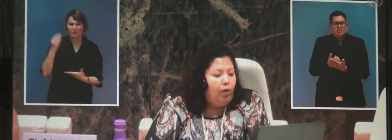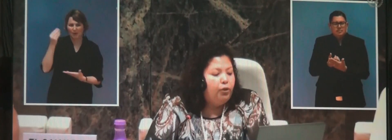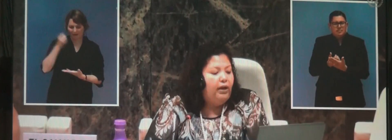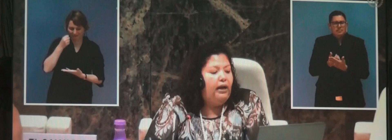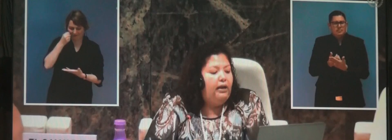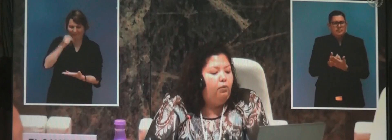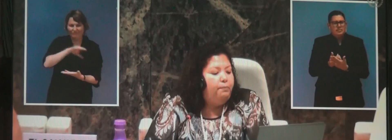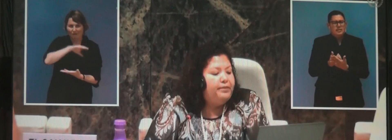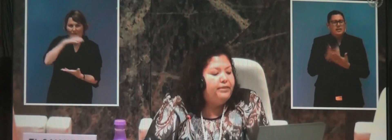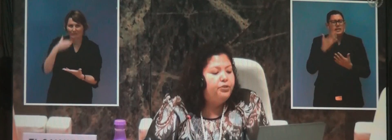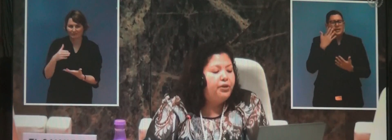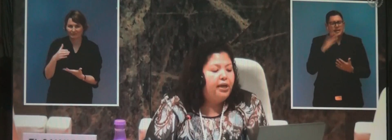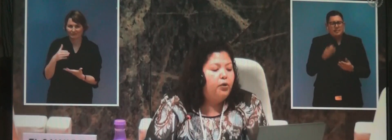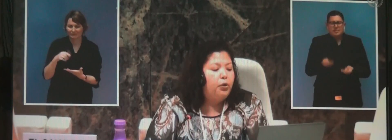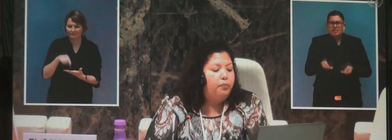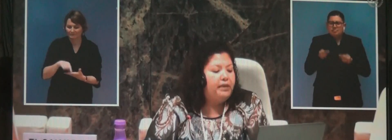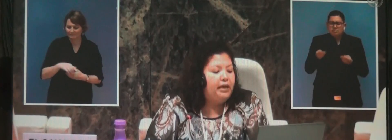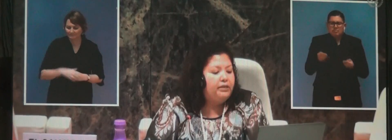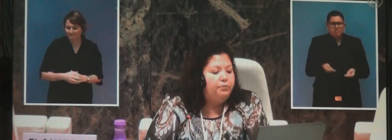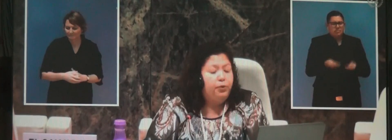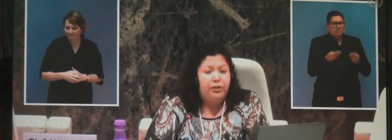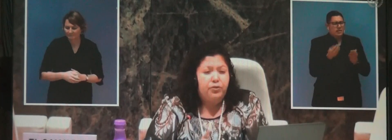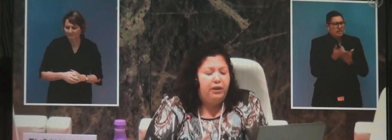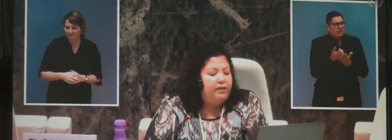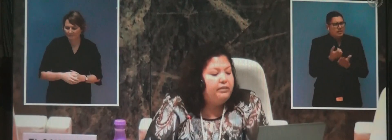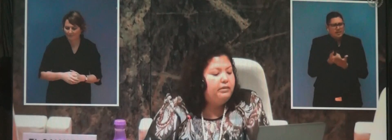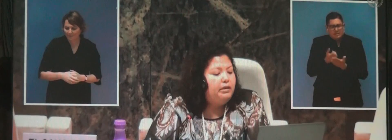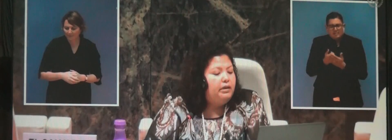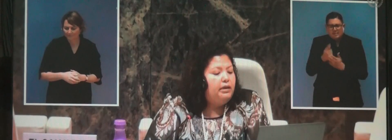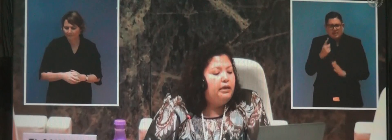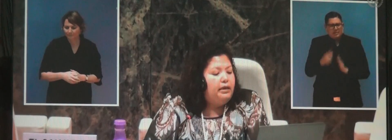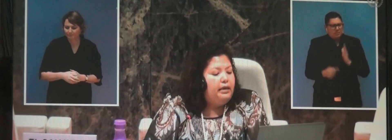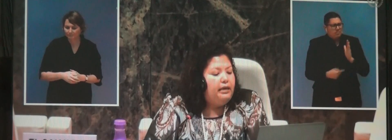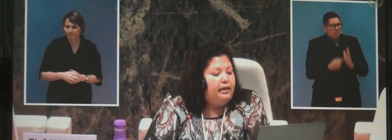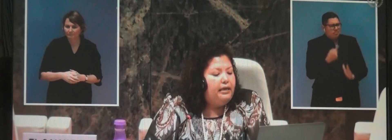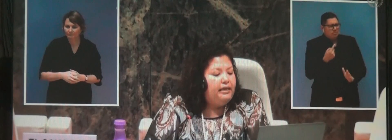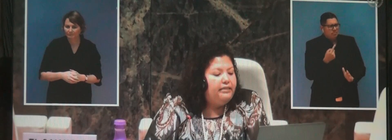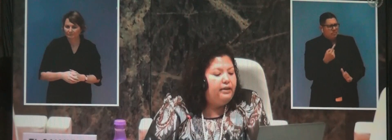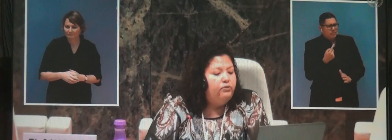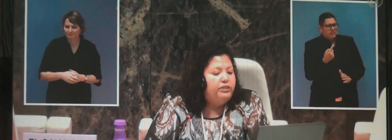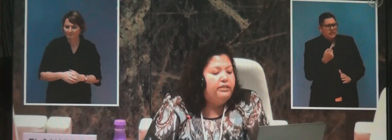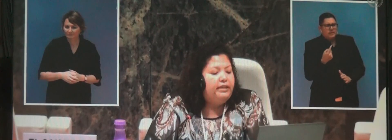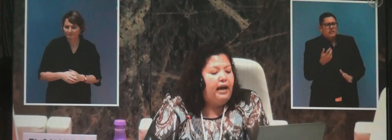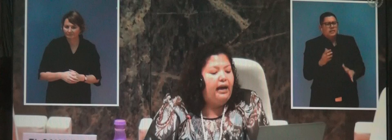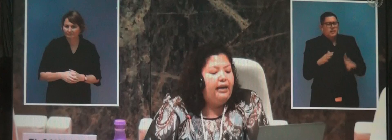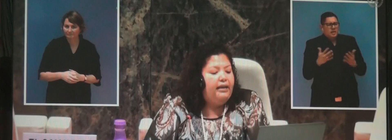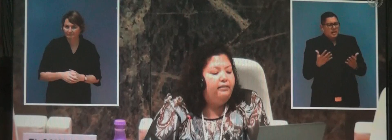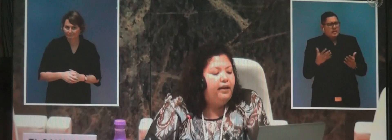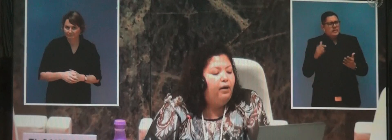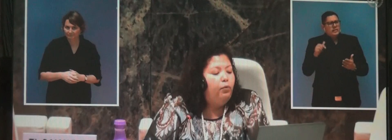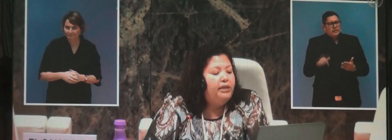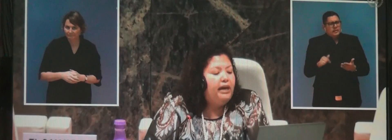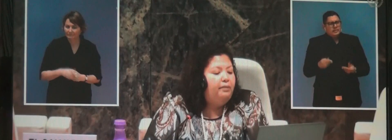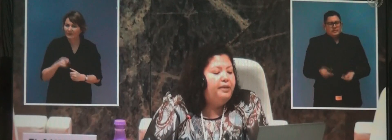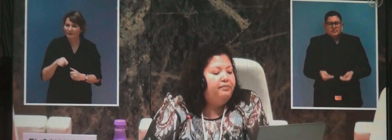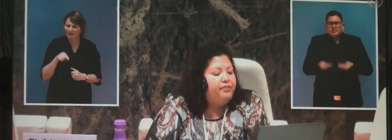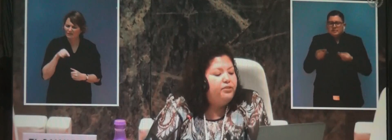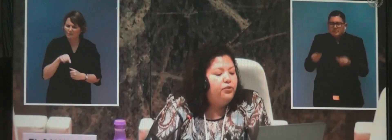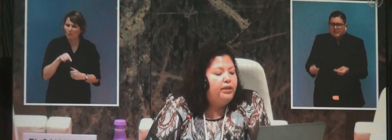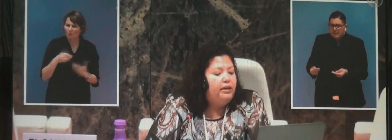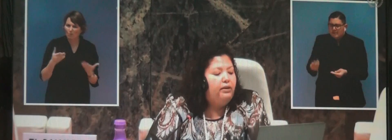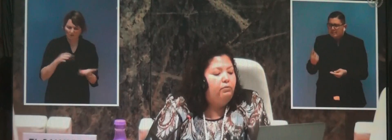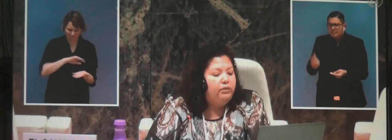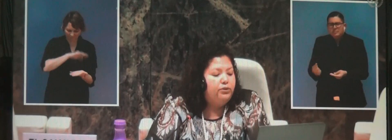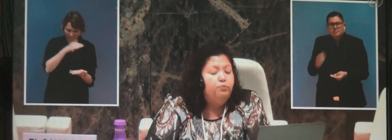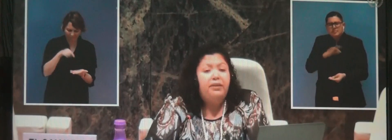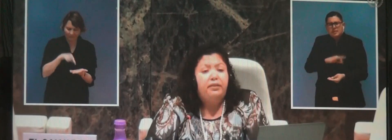En cuanto a compensaciones económicas por una sola vez, esta consistirá en la entrega única al beneficio